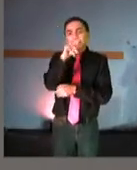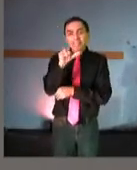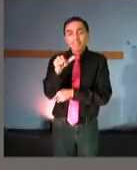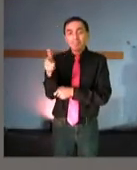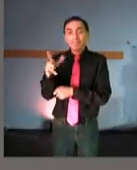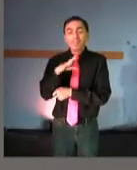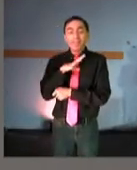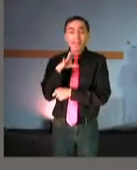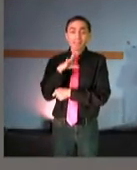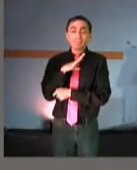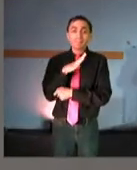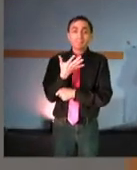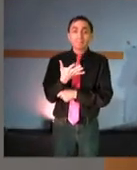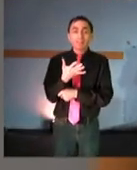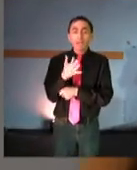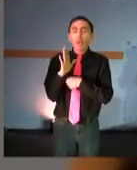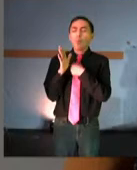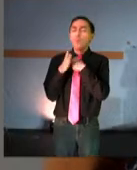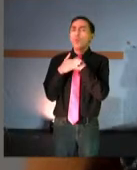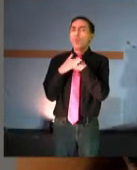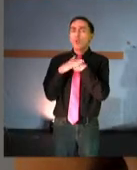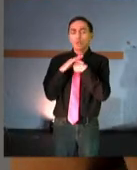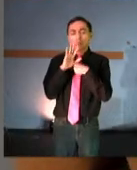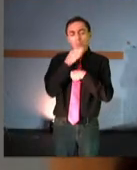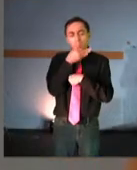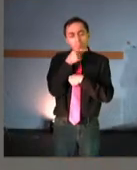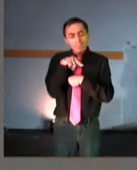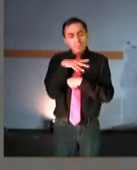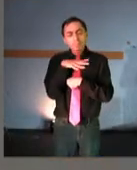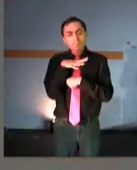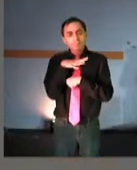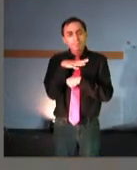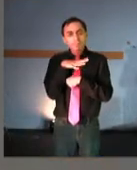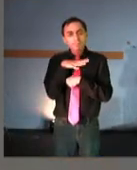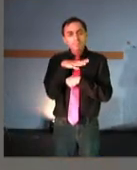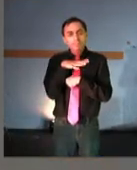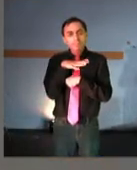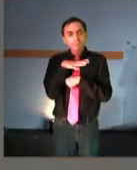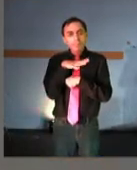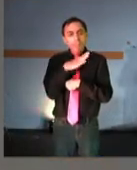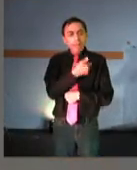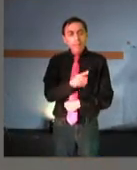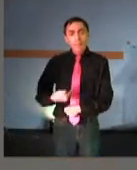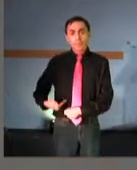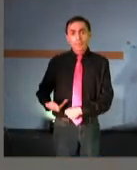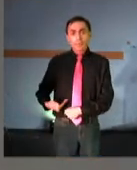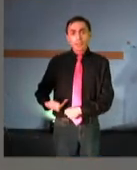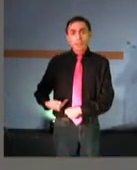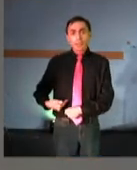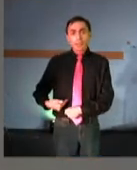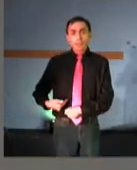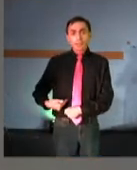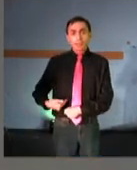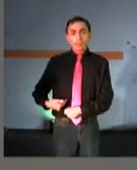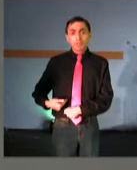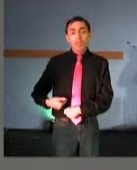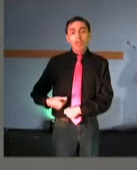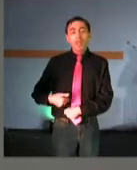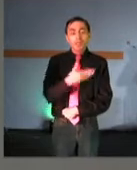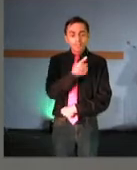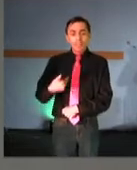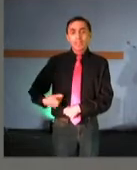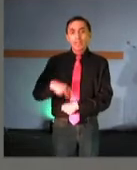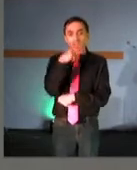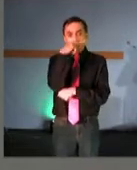unos minutos más estarán aquí el presidente de México, de Médicos Sin Fronteras,